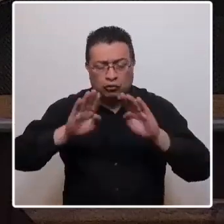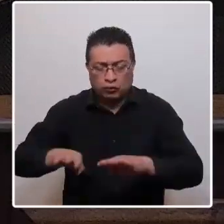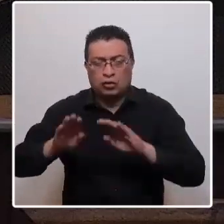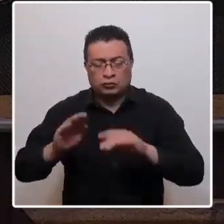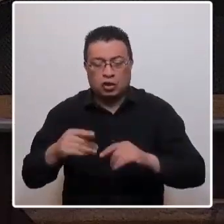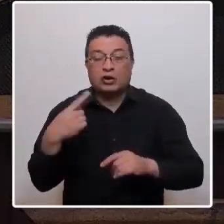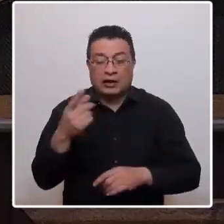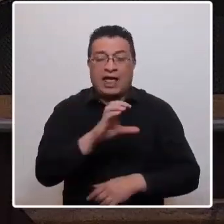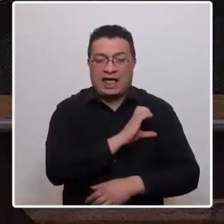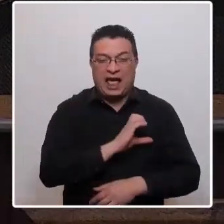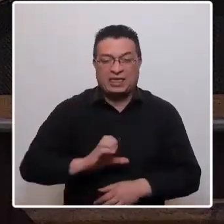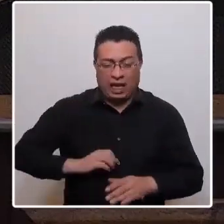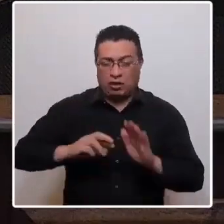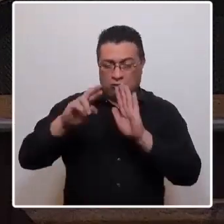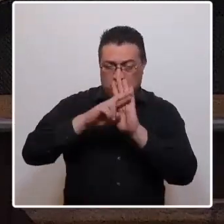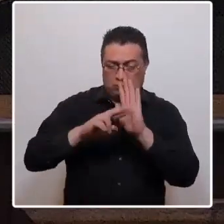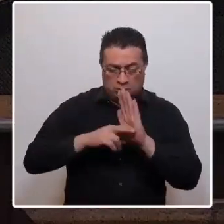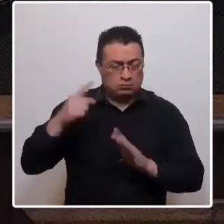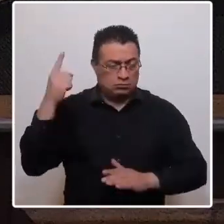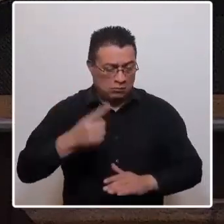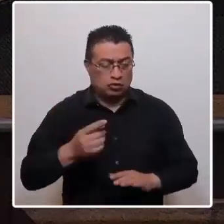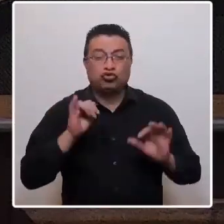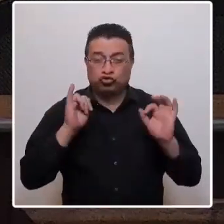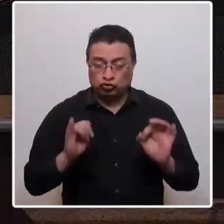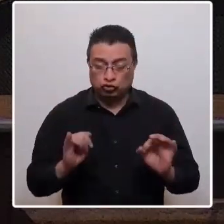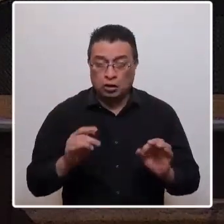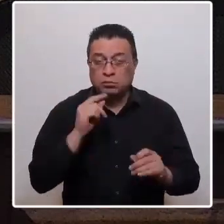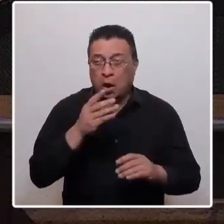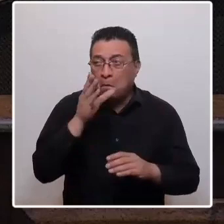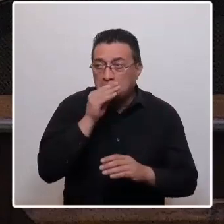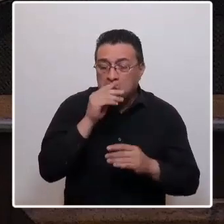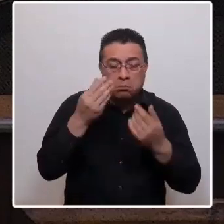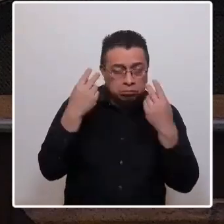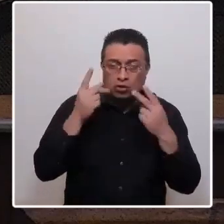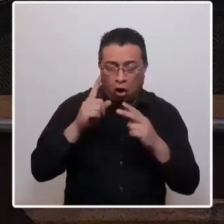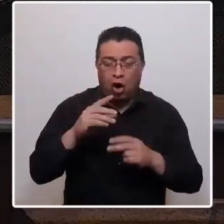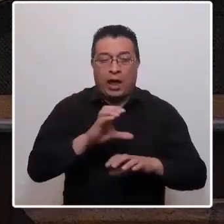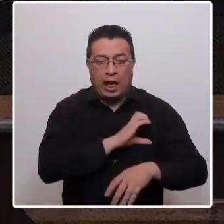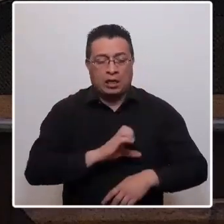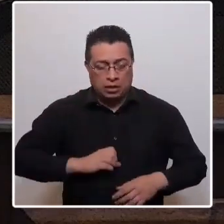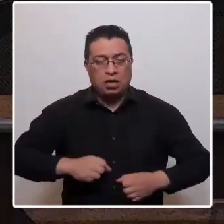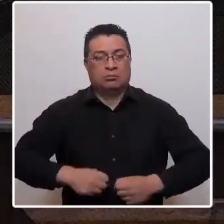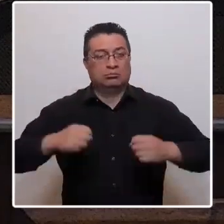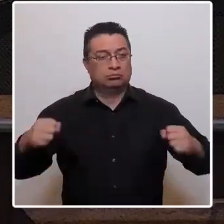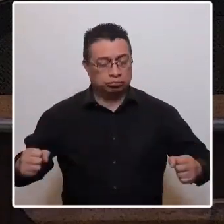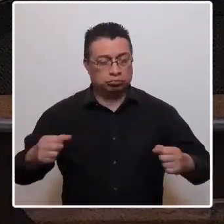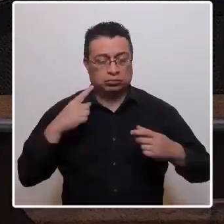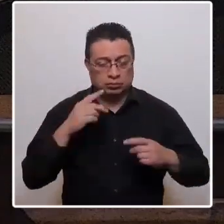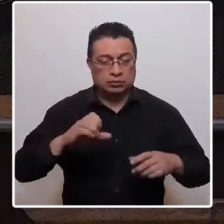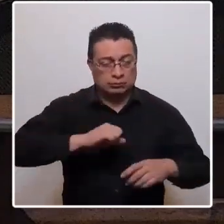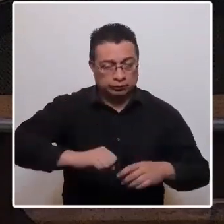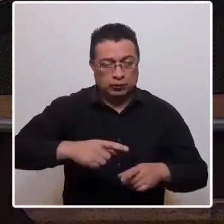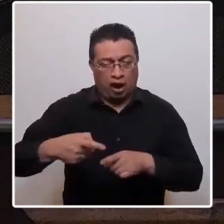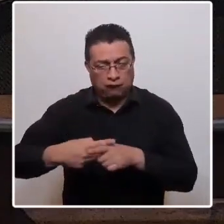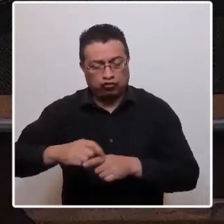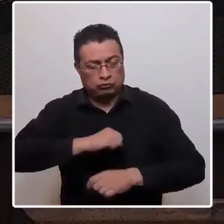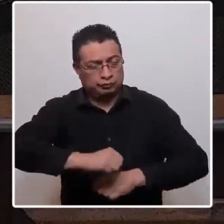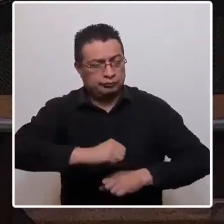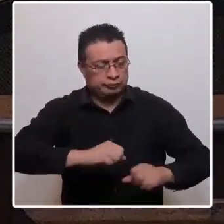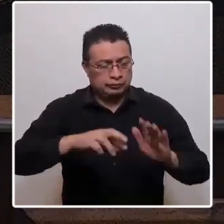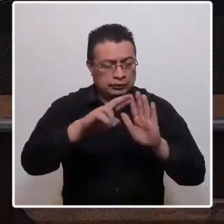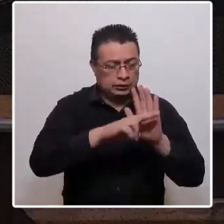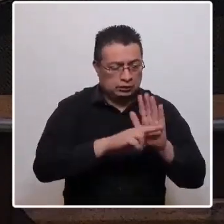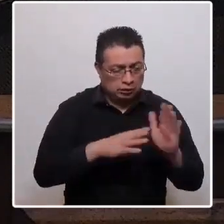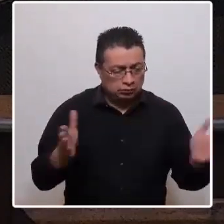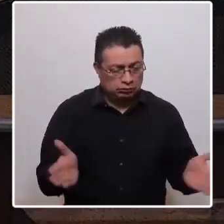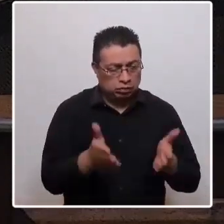el Estado que fija las reglas. Y no un Estado escondido, sino un Estado presente, evitando y sancionando abusos, regulando y empujando